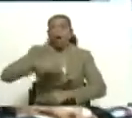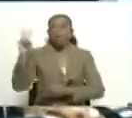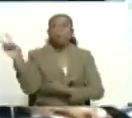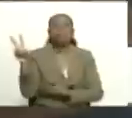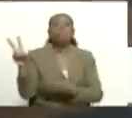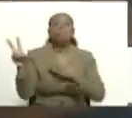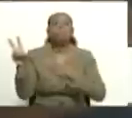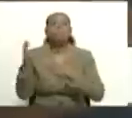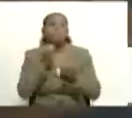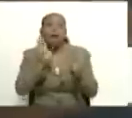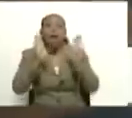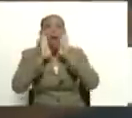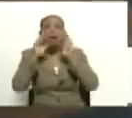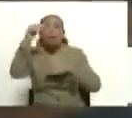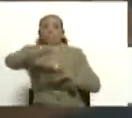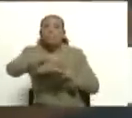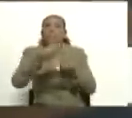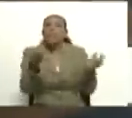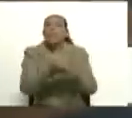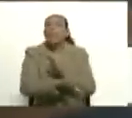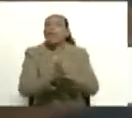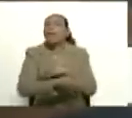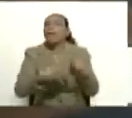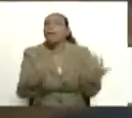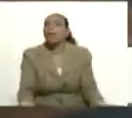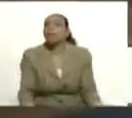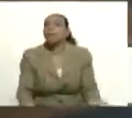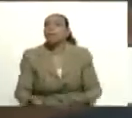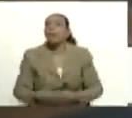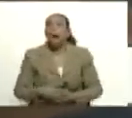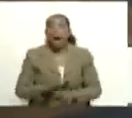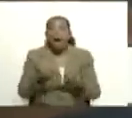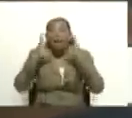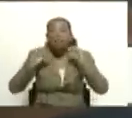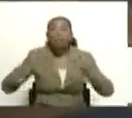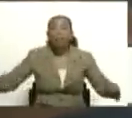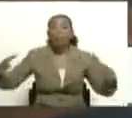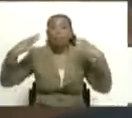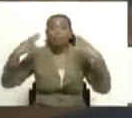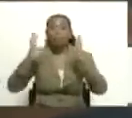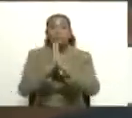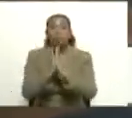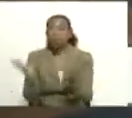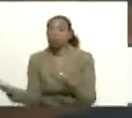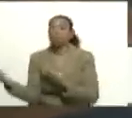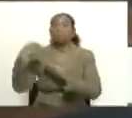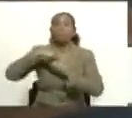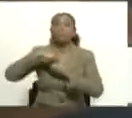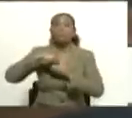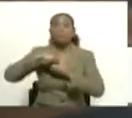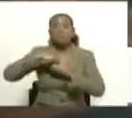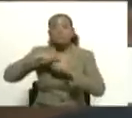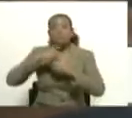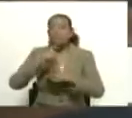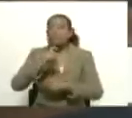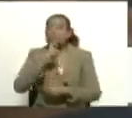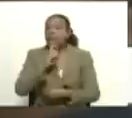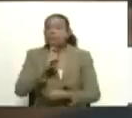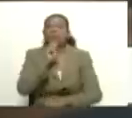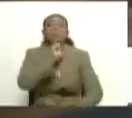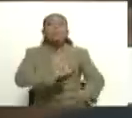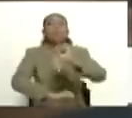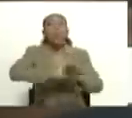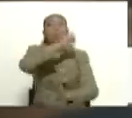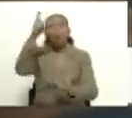este llamado que hoy hacemos, precisamente, es a que todos nos incorporemos en una cruzada en defensa